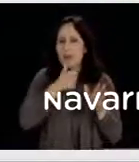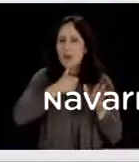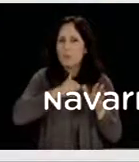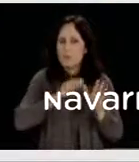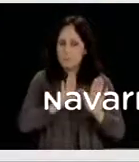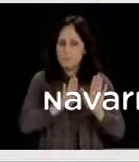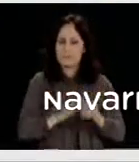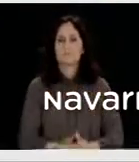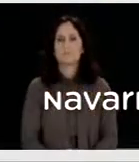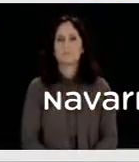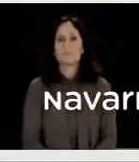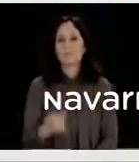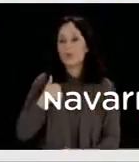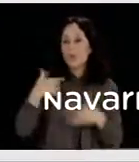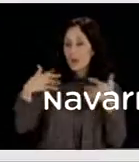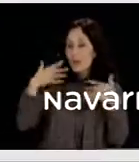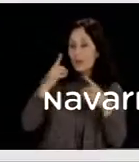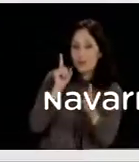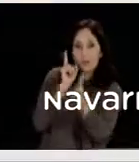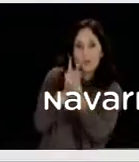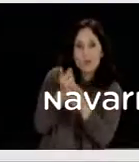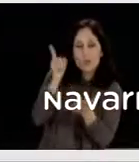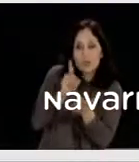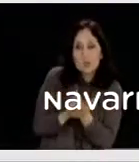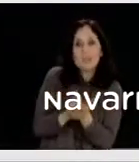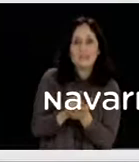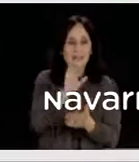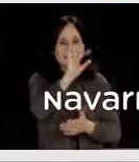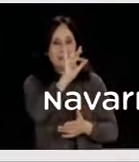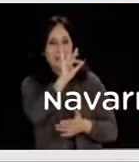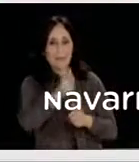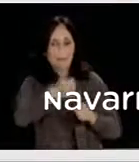la tuya. Me alegro de volver a estar contigo. Entonces estaremos más...